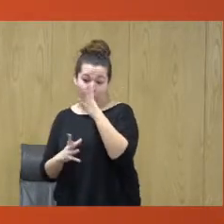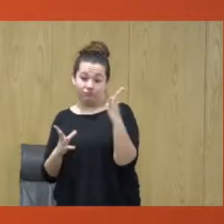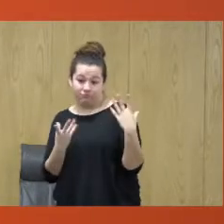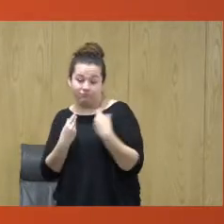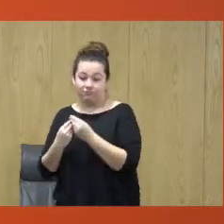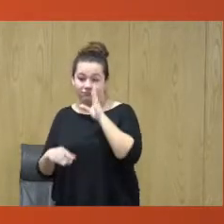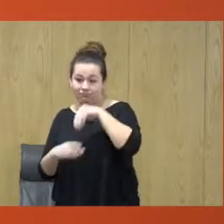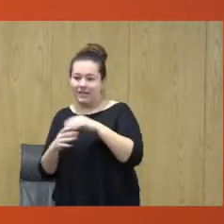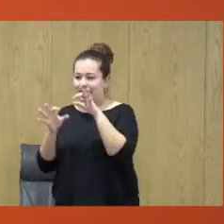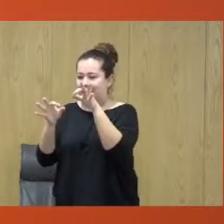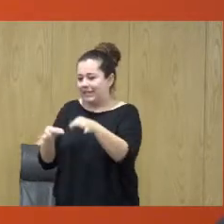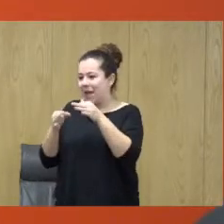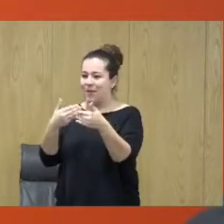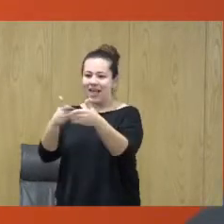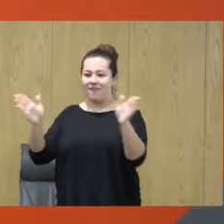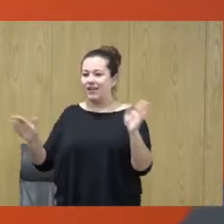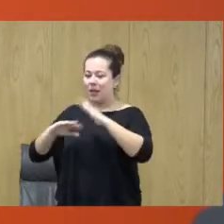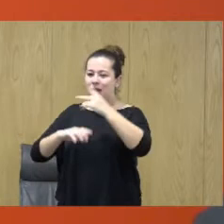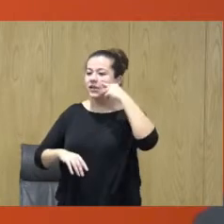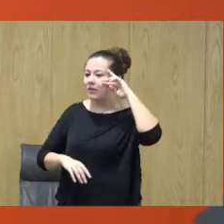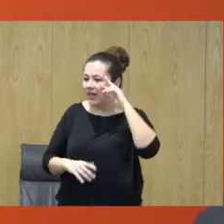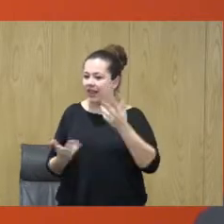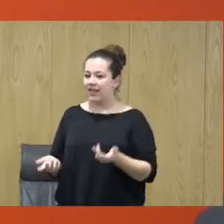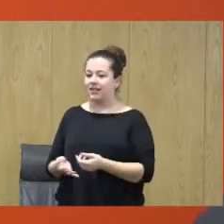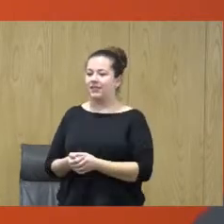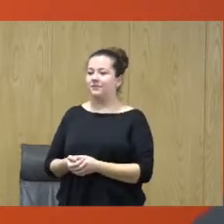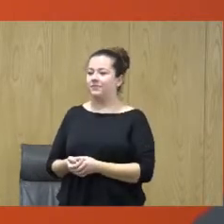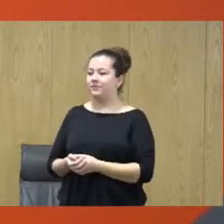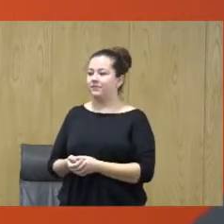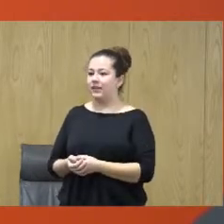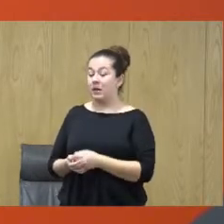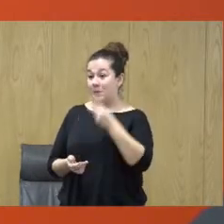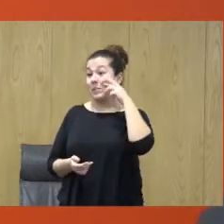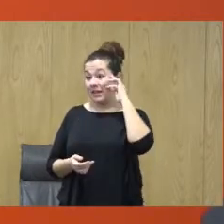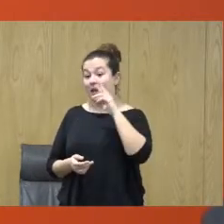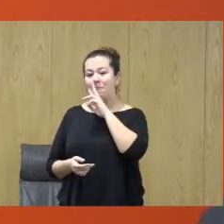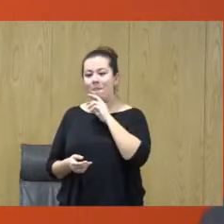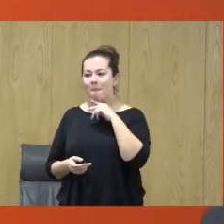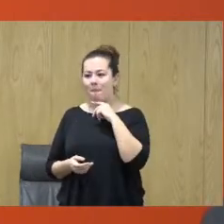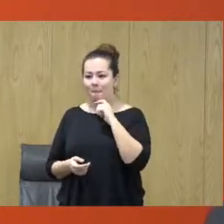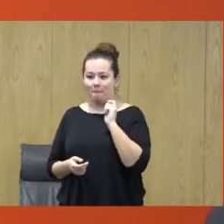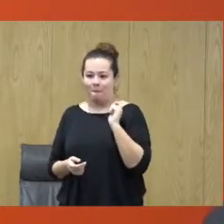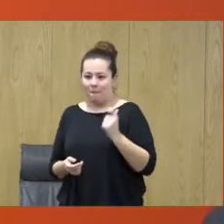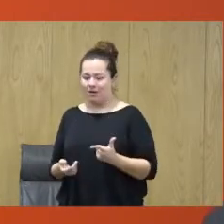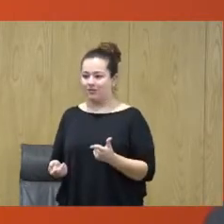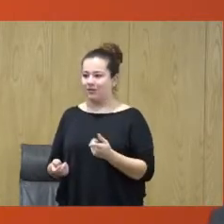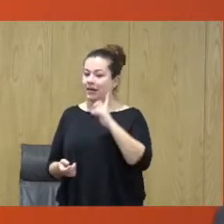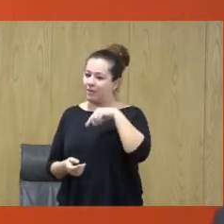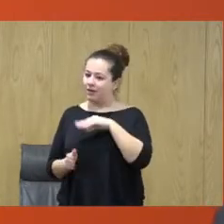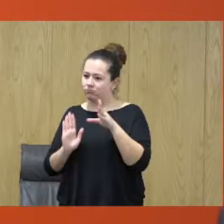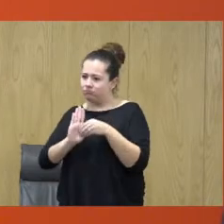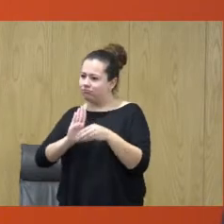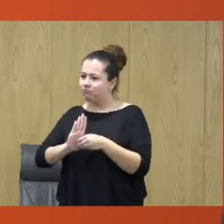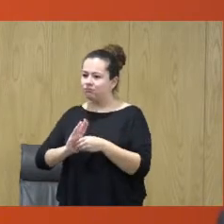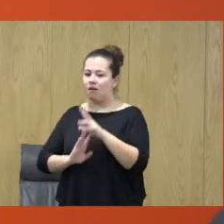por siempre estar abierta a experiencias valiosas y que agregan talento